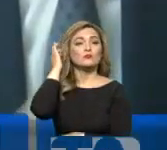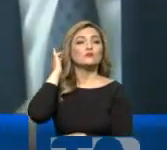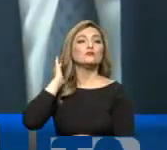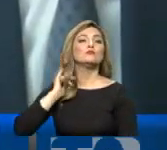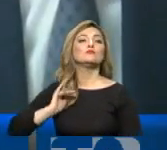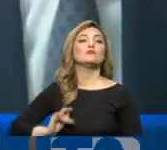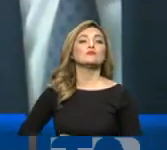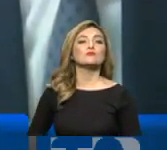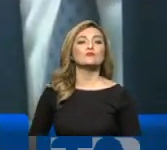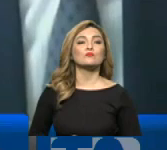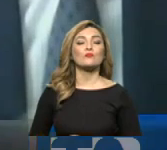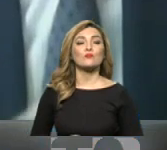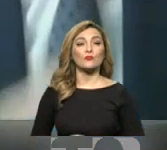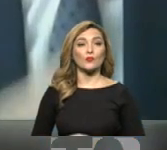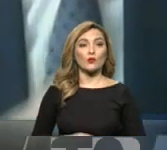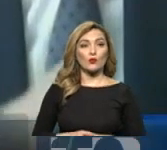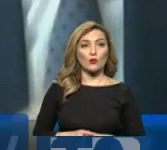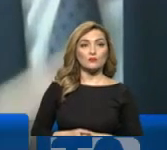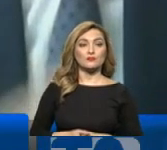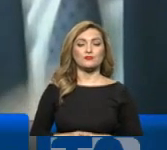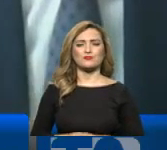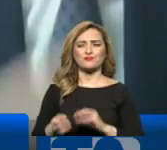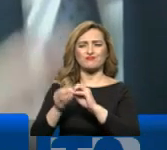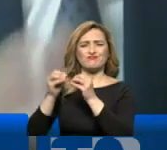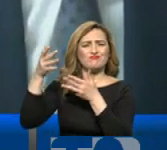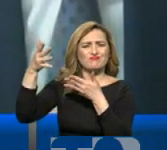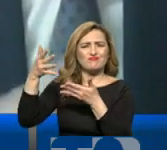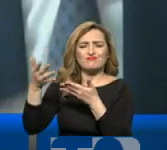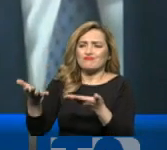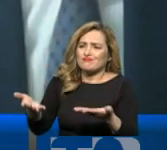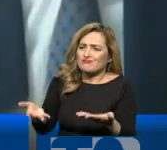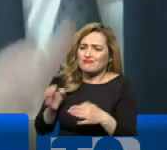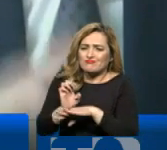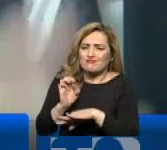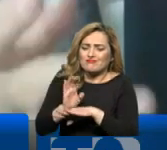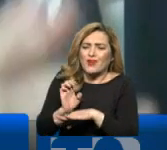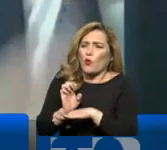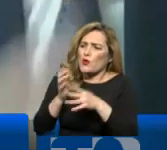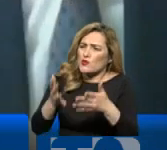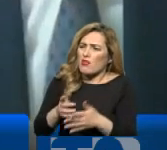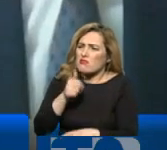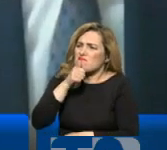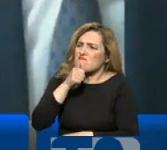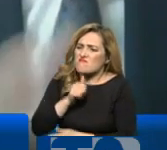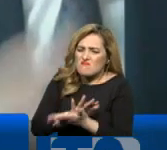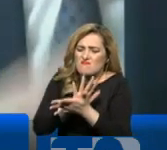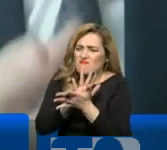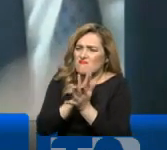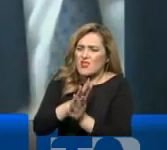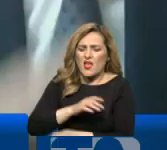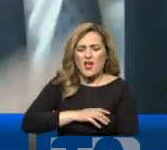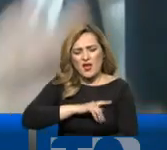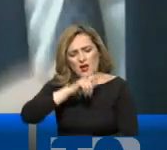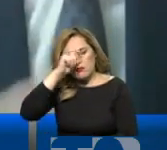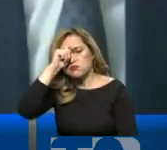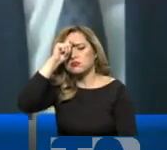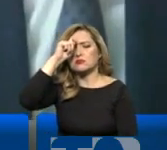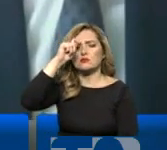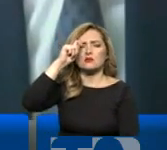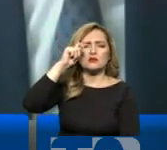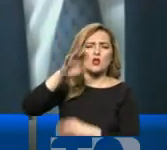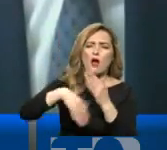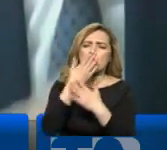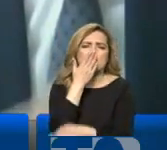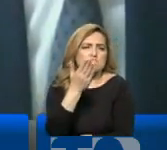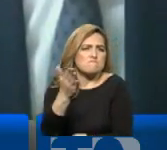a la clase política y decirle, hasta aquí hemos llegado, los ecuatorianos ya no soportamos este sistema de hipocresía que